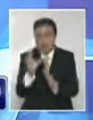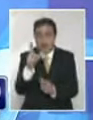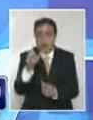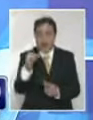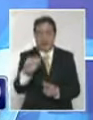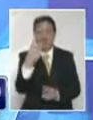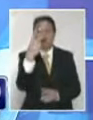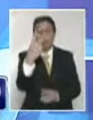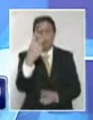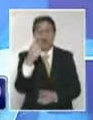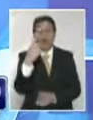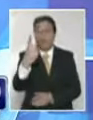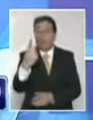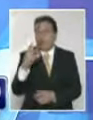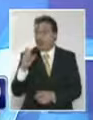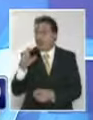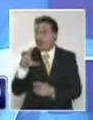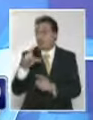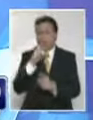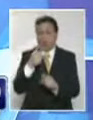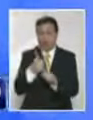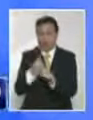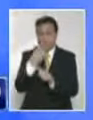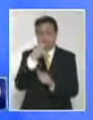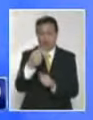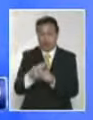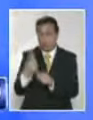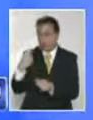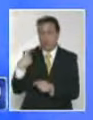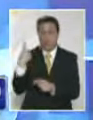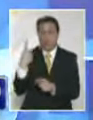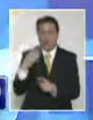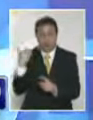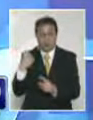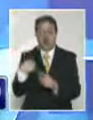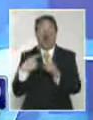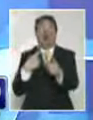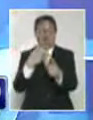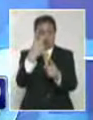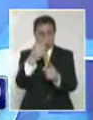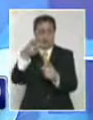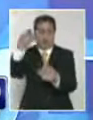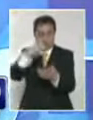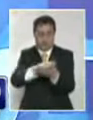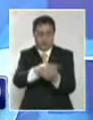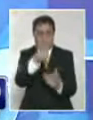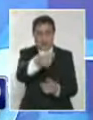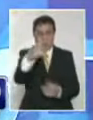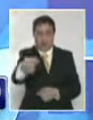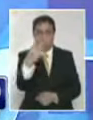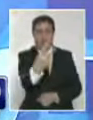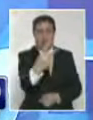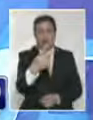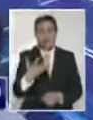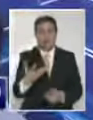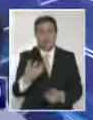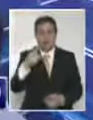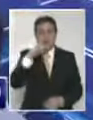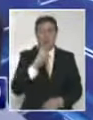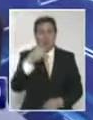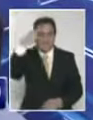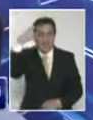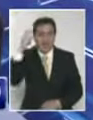2 muertes por cada escolta muerto, sí, claro. Y salieron, y está todo el detalle de las confesiones, porque ese era un atenuante para las condenas. Para que la gente recuerde,